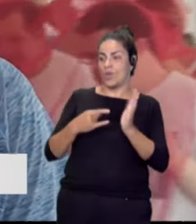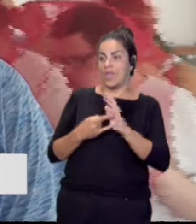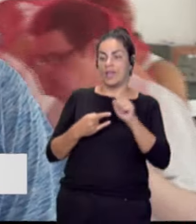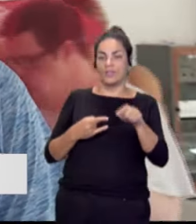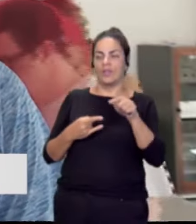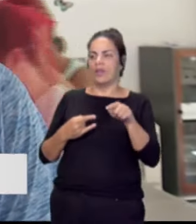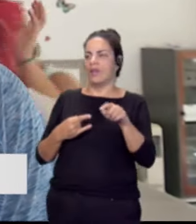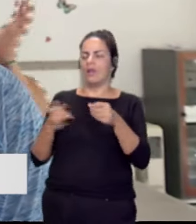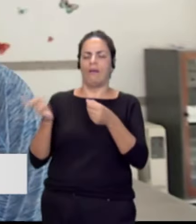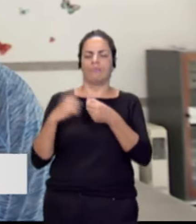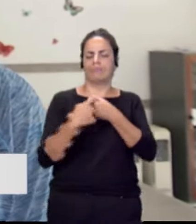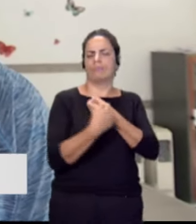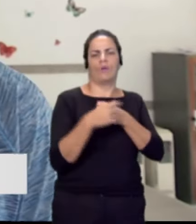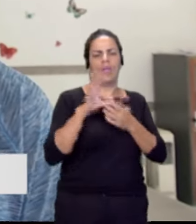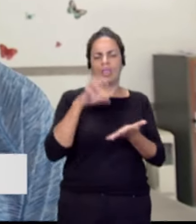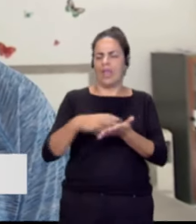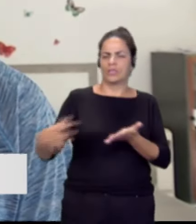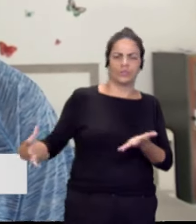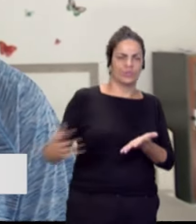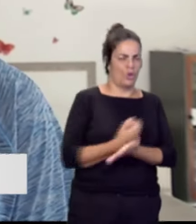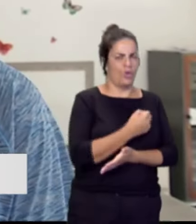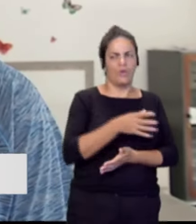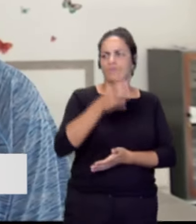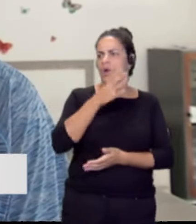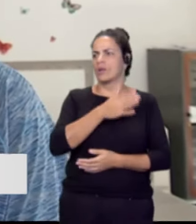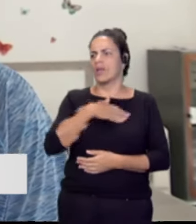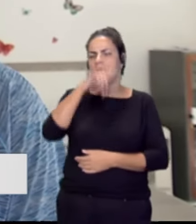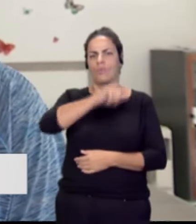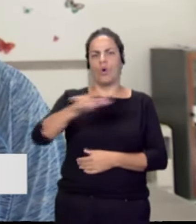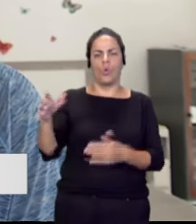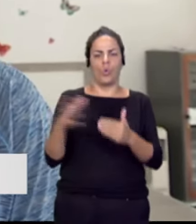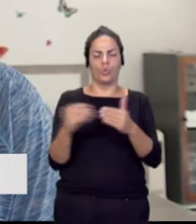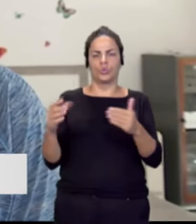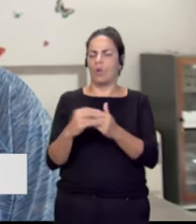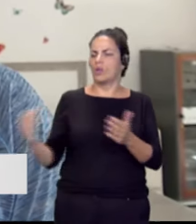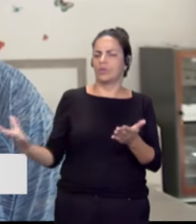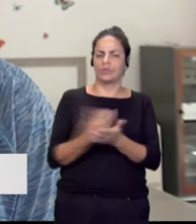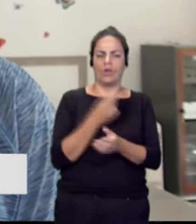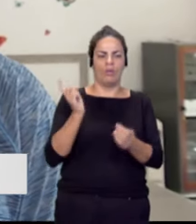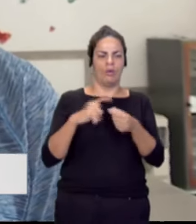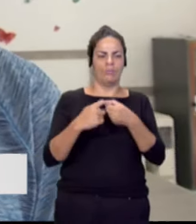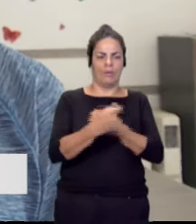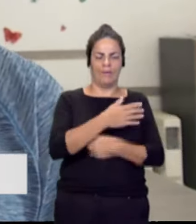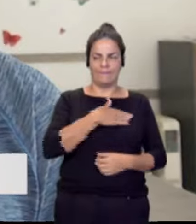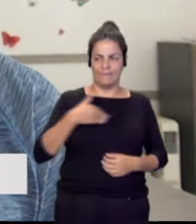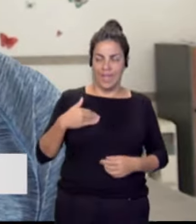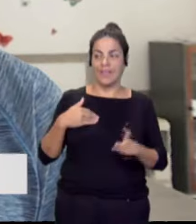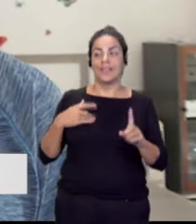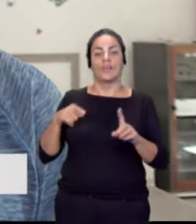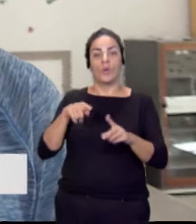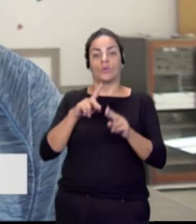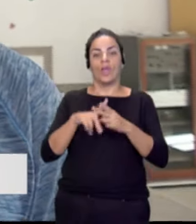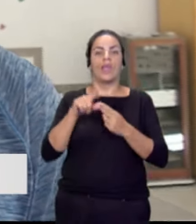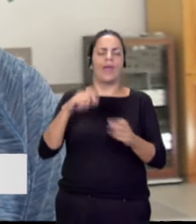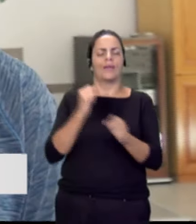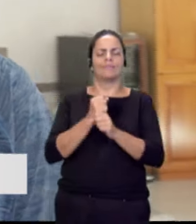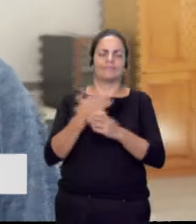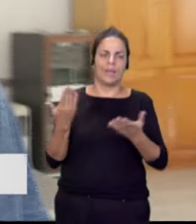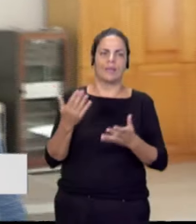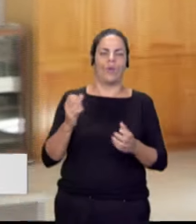involucrado a todo el centro porque queremos que todas las personas usuarias del servicio participen y es un taller donde se trabaja la expresión corporal,